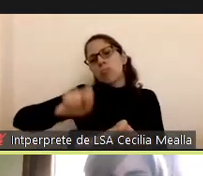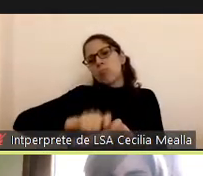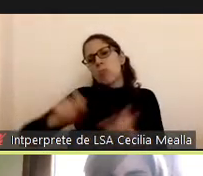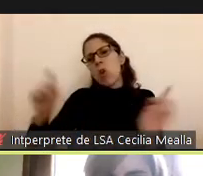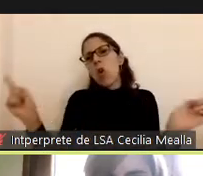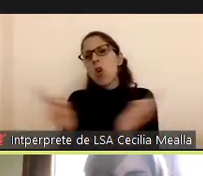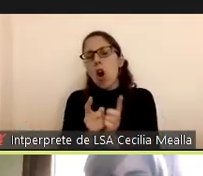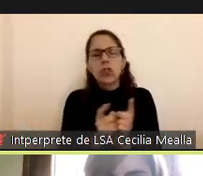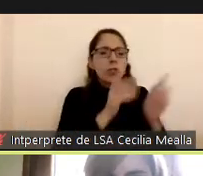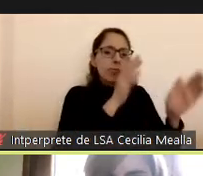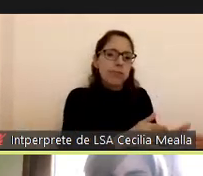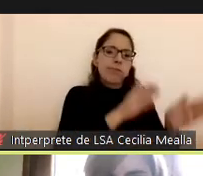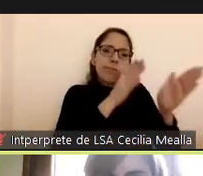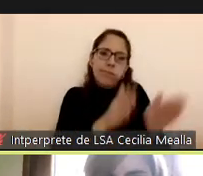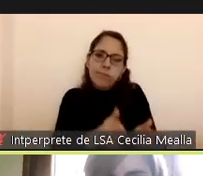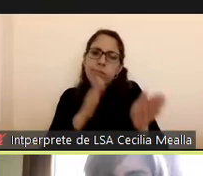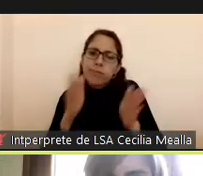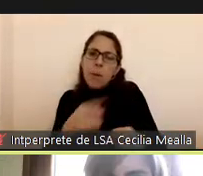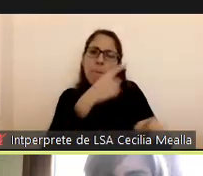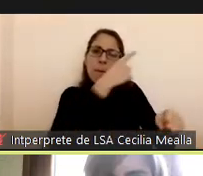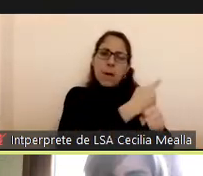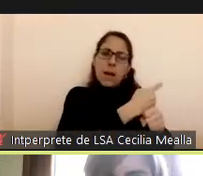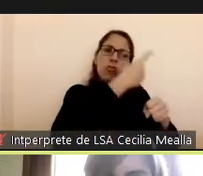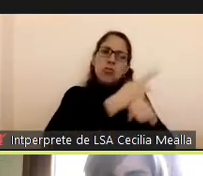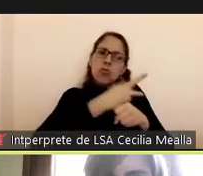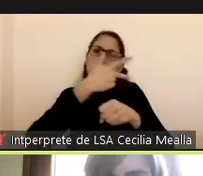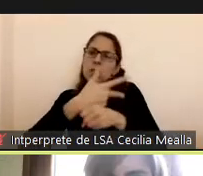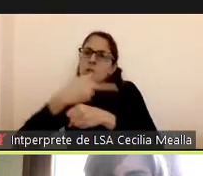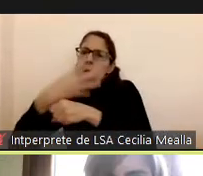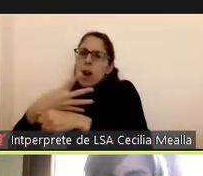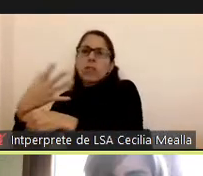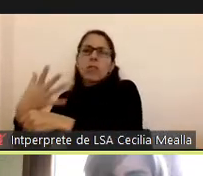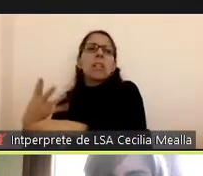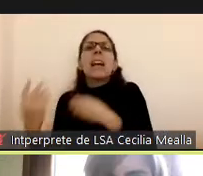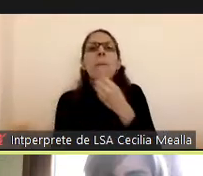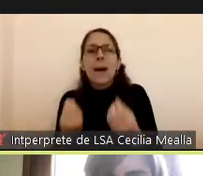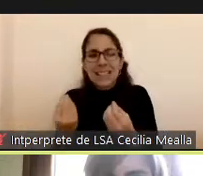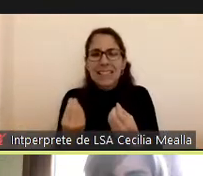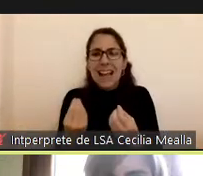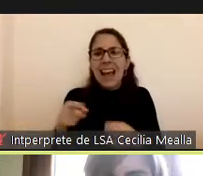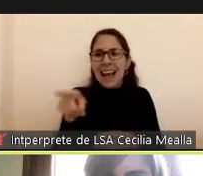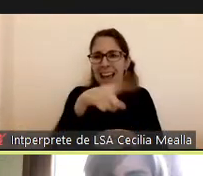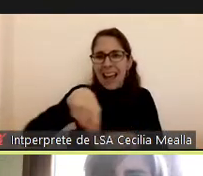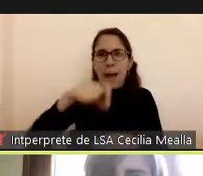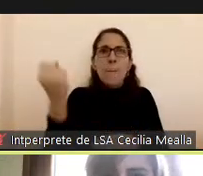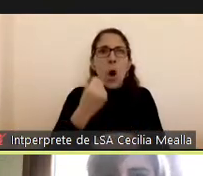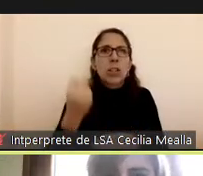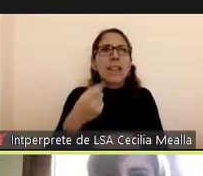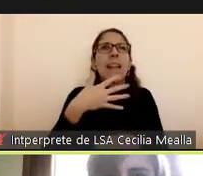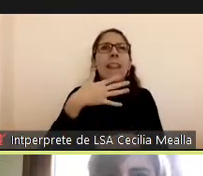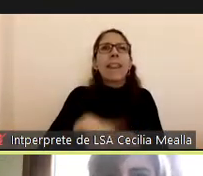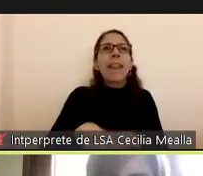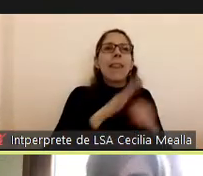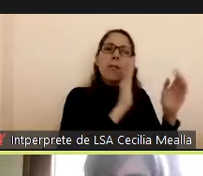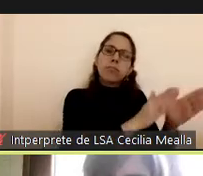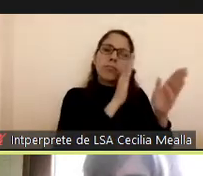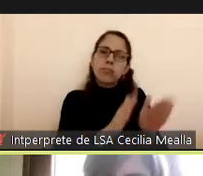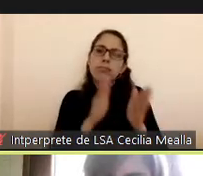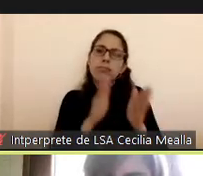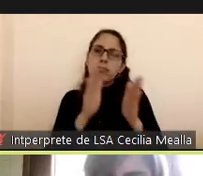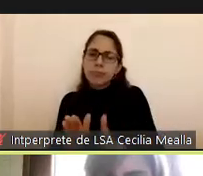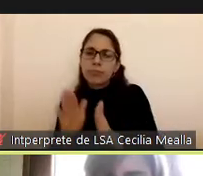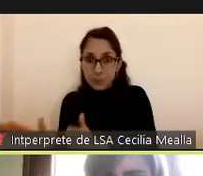paso a paso, que acá lo importante también es más que nada lo que es esquemático. En las guías ustedes en